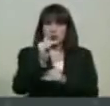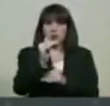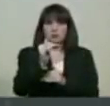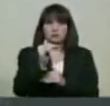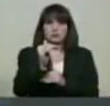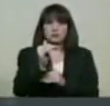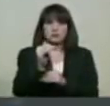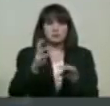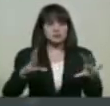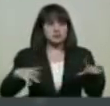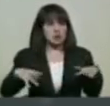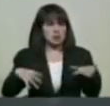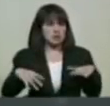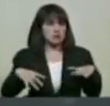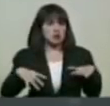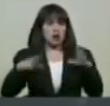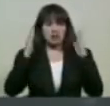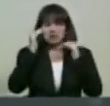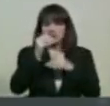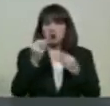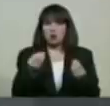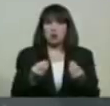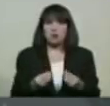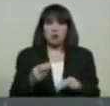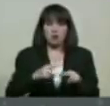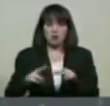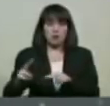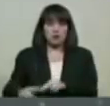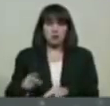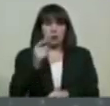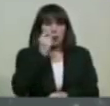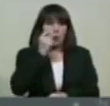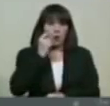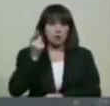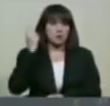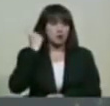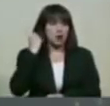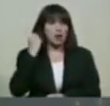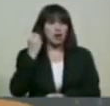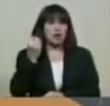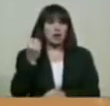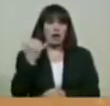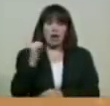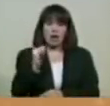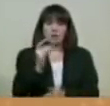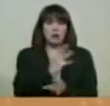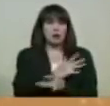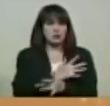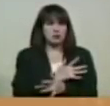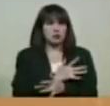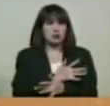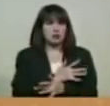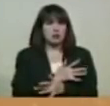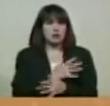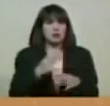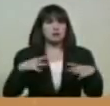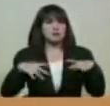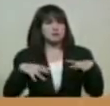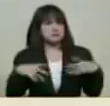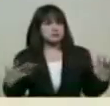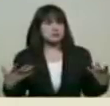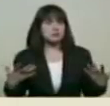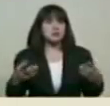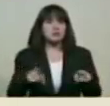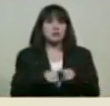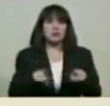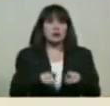plan vacacional. Bueno, ya los niños y las niñas se encuentran de vacaciones. Es la época de la recreación y el plan vacacional